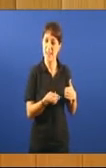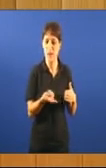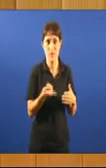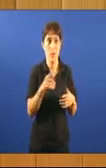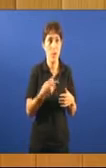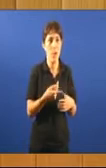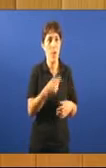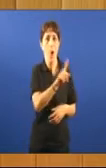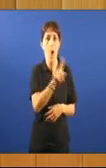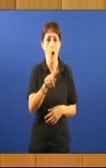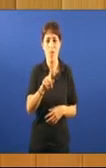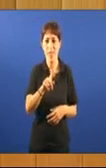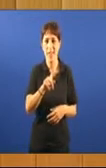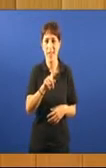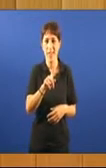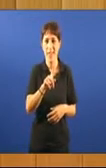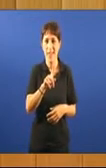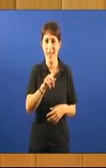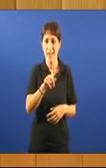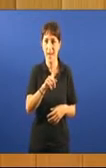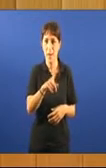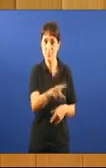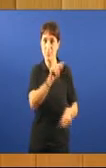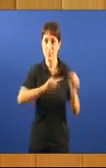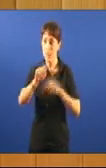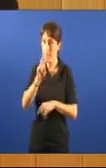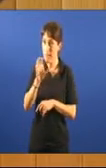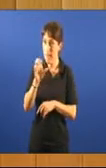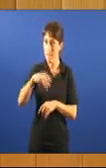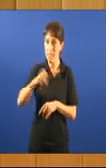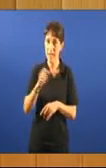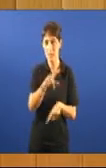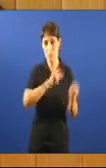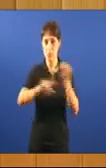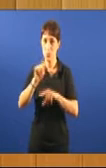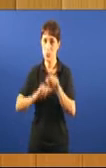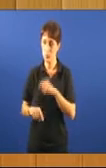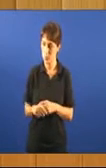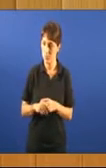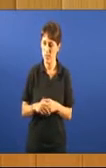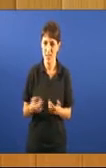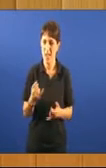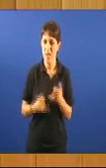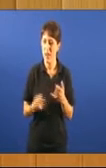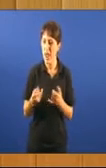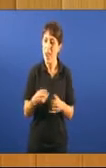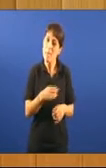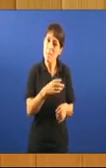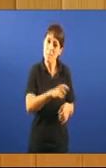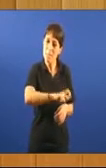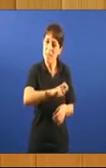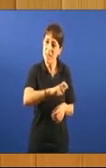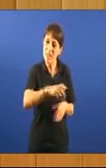seleccionados no concurso de Pemex. Mire, vostede mentiu, señor Feijóo. Vostede enganou os traballadores do sector naval e enganou